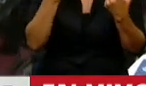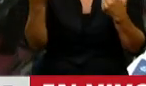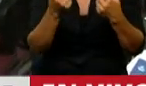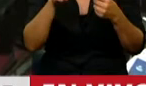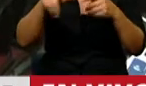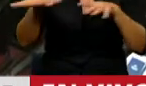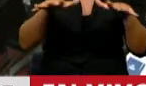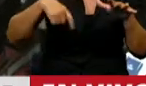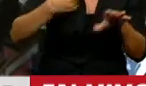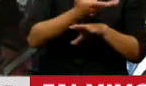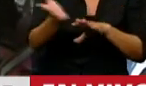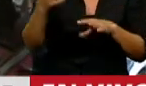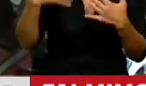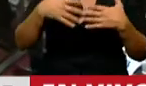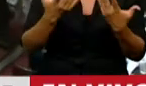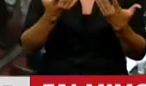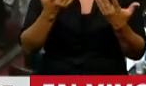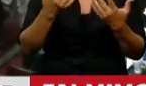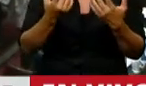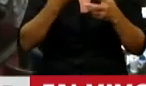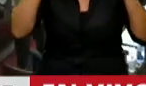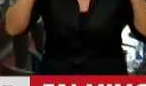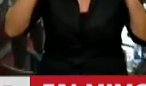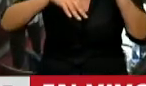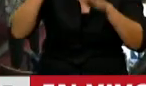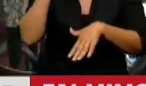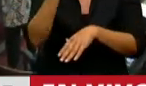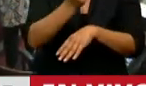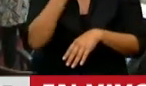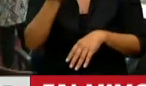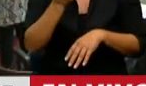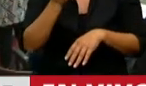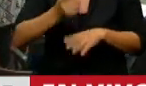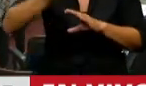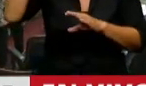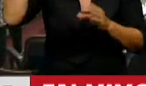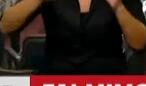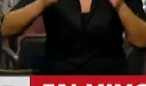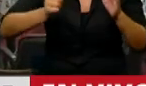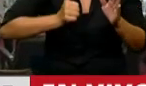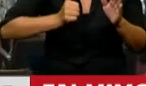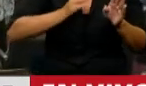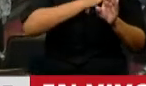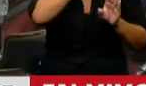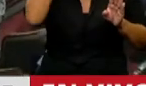económico, tremendo, y es uno de los grandes temas desde la dictadura militar a la fecha,